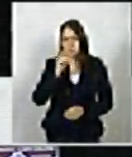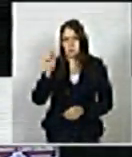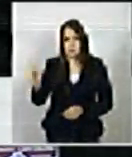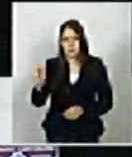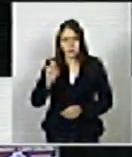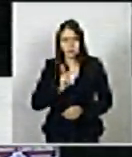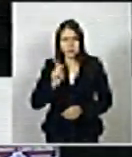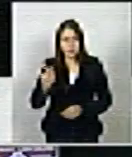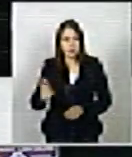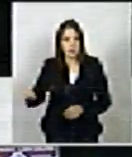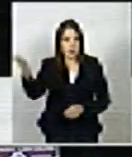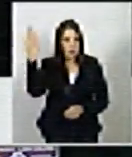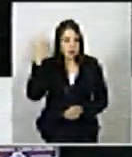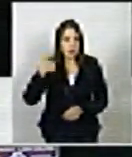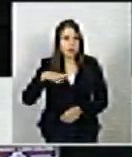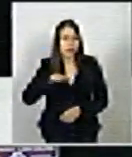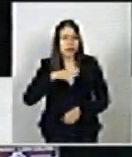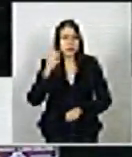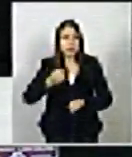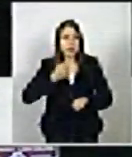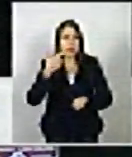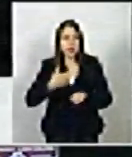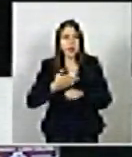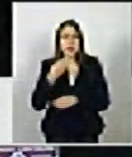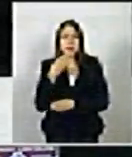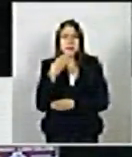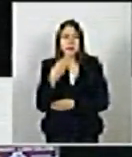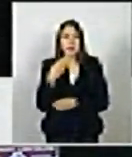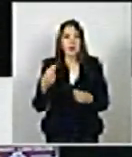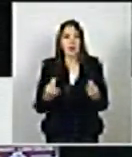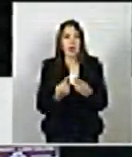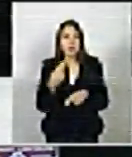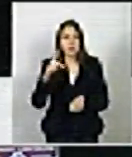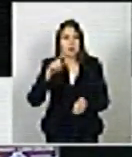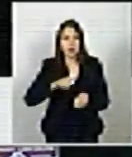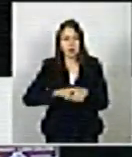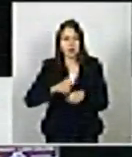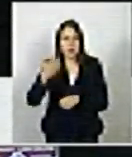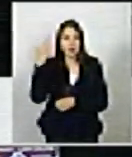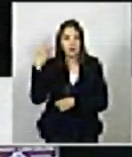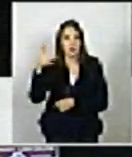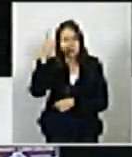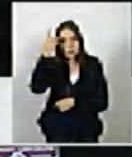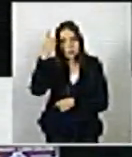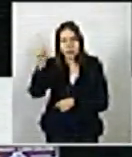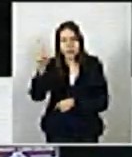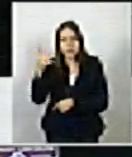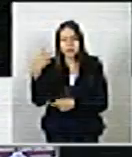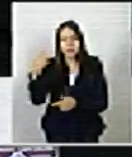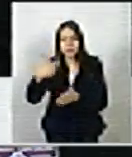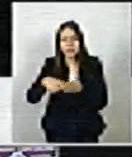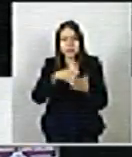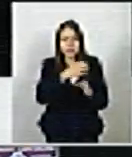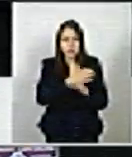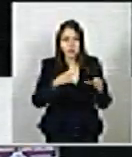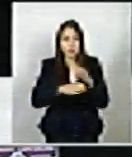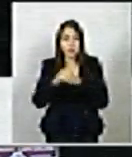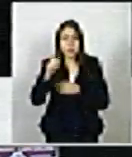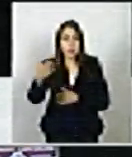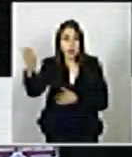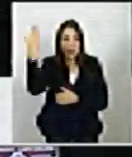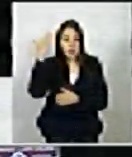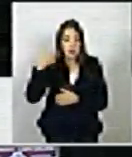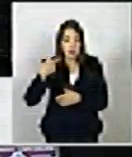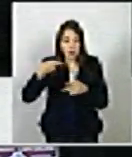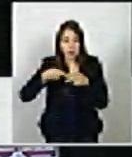de bienes racionales que luego se concretó se retrae el patrimonio y el hice mi carrera pública